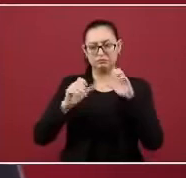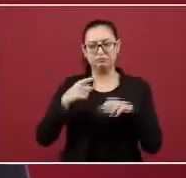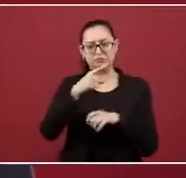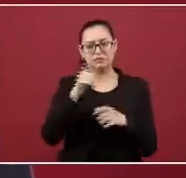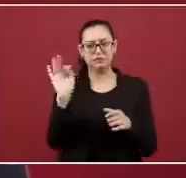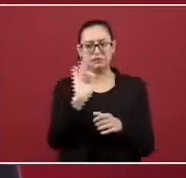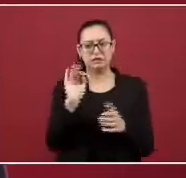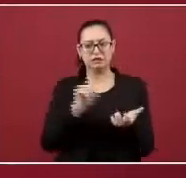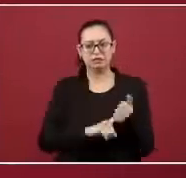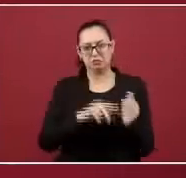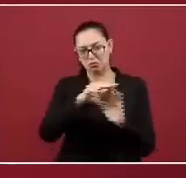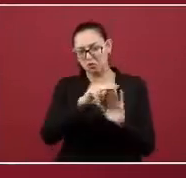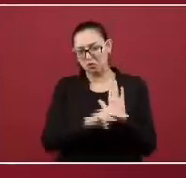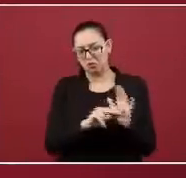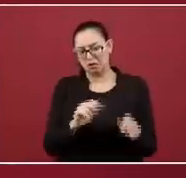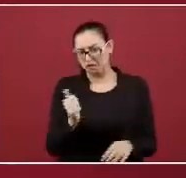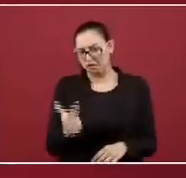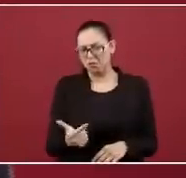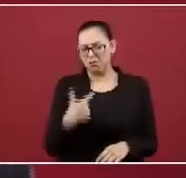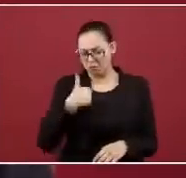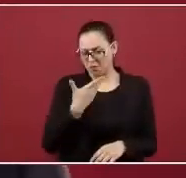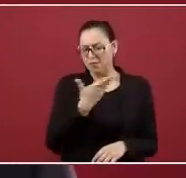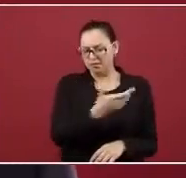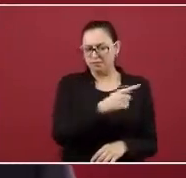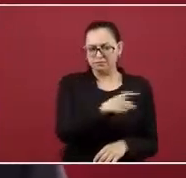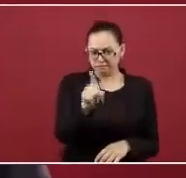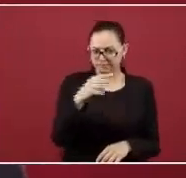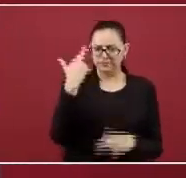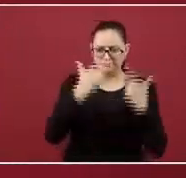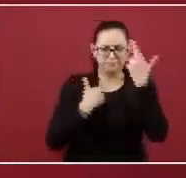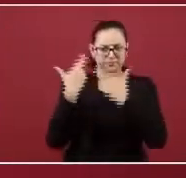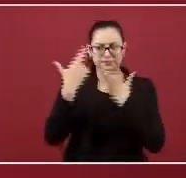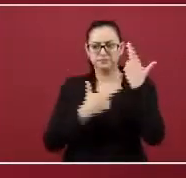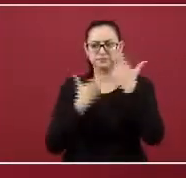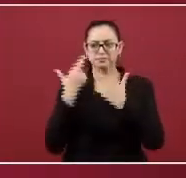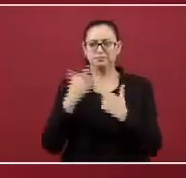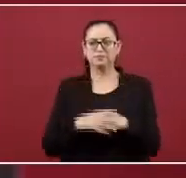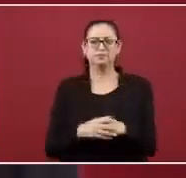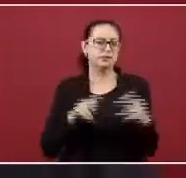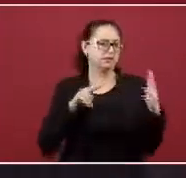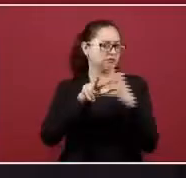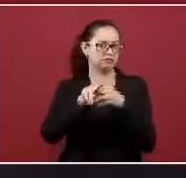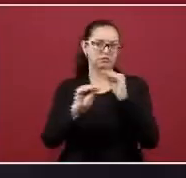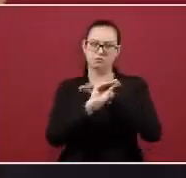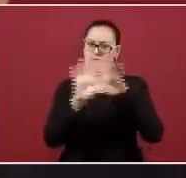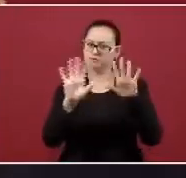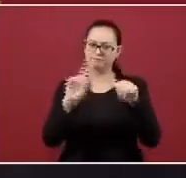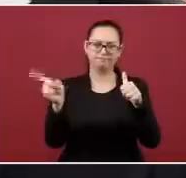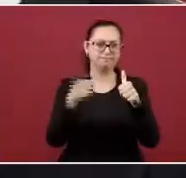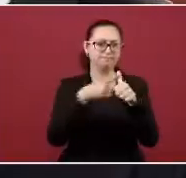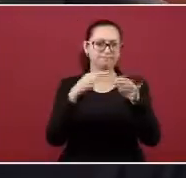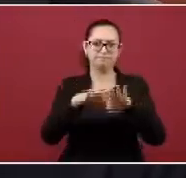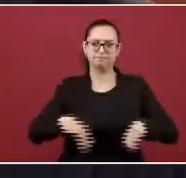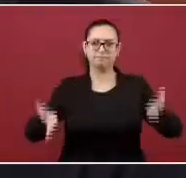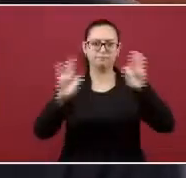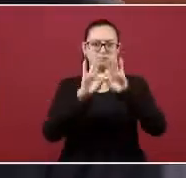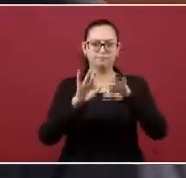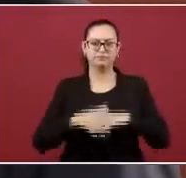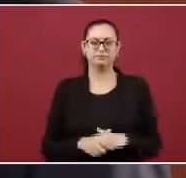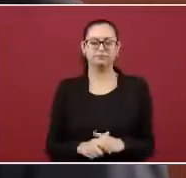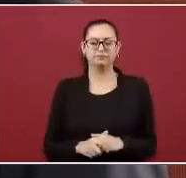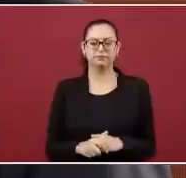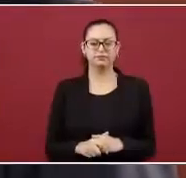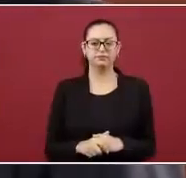norma, pero es más importante la transparencia. Que no